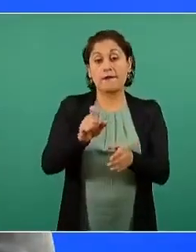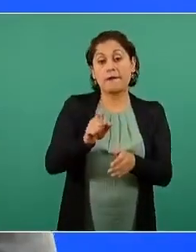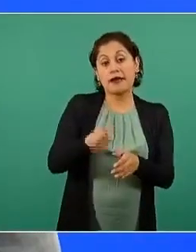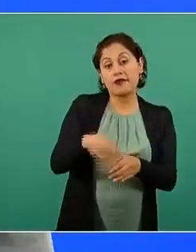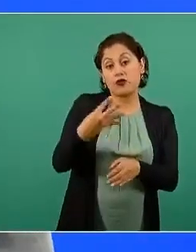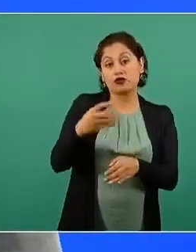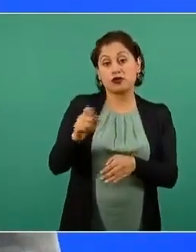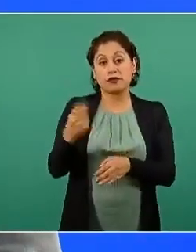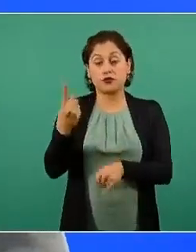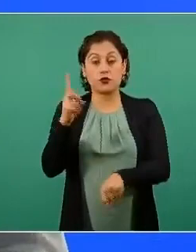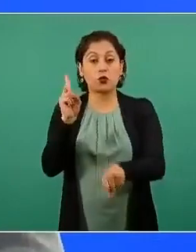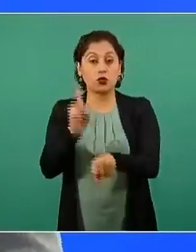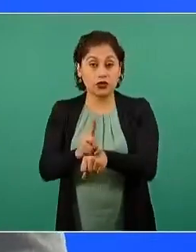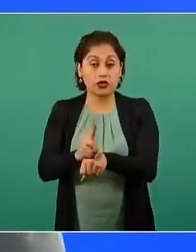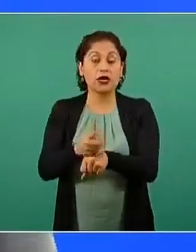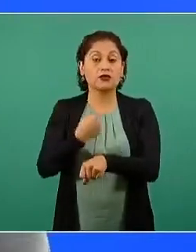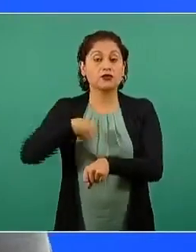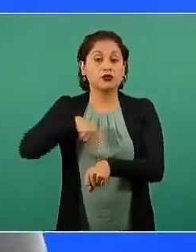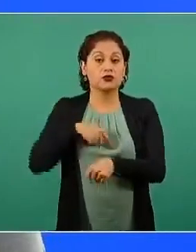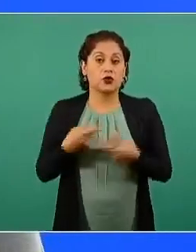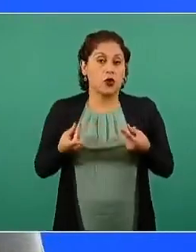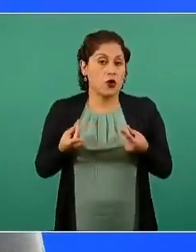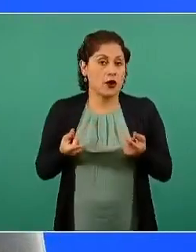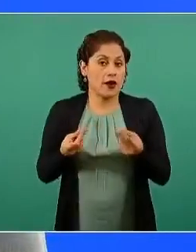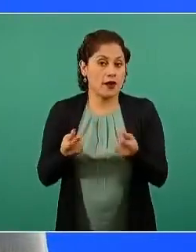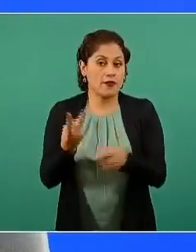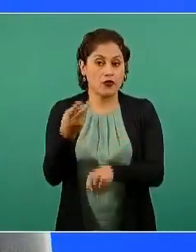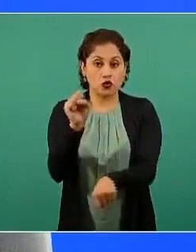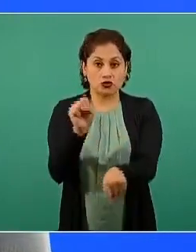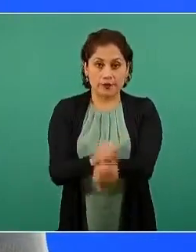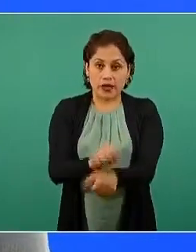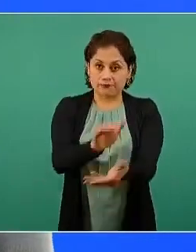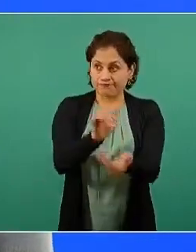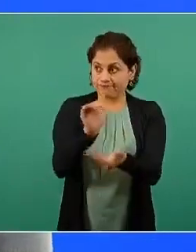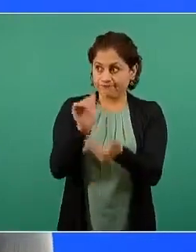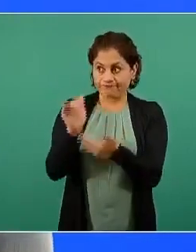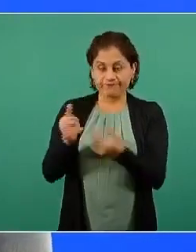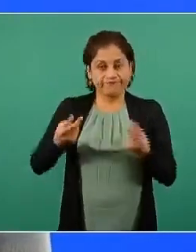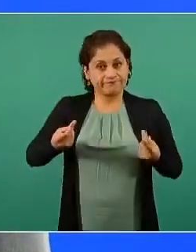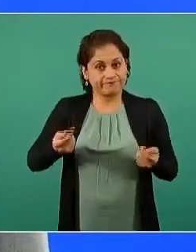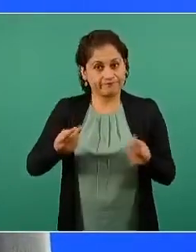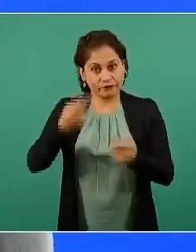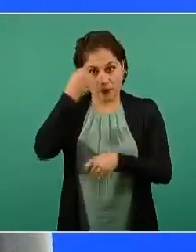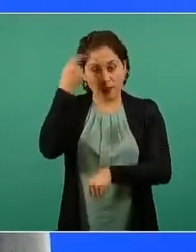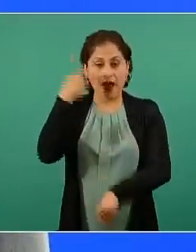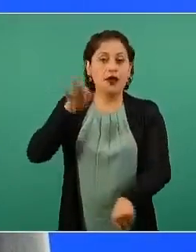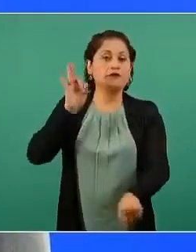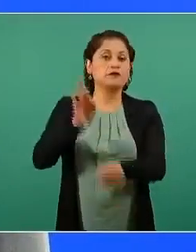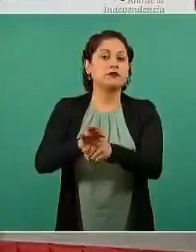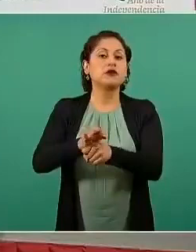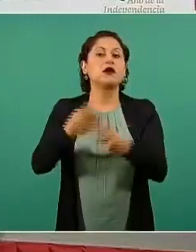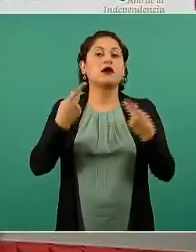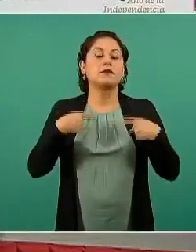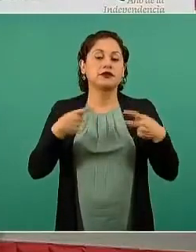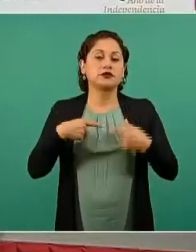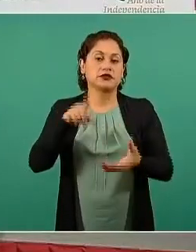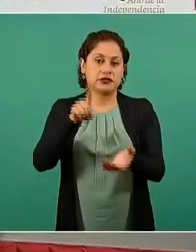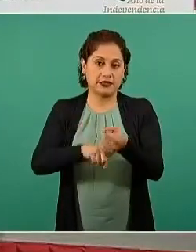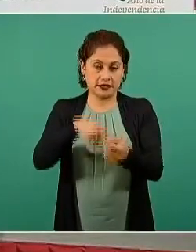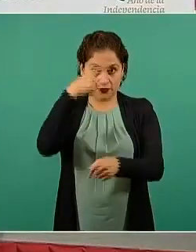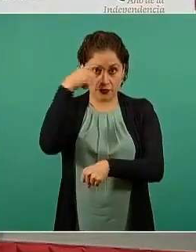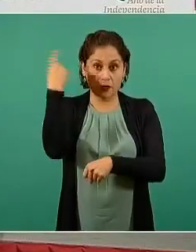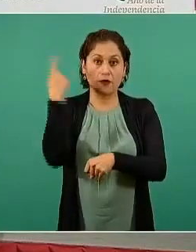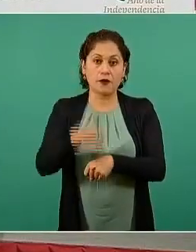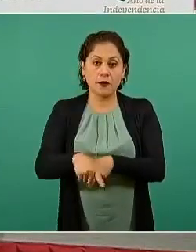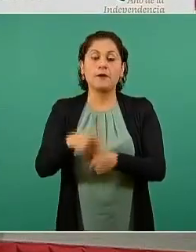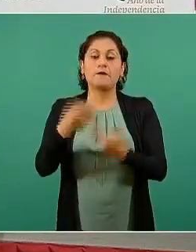necesitamos acelerar muchísimo en estas próximas 2 semanas la vacunación para poder proteger y minimizar el riesgo de